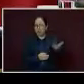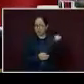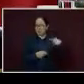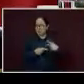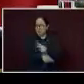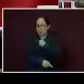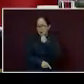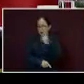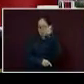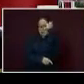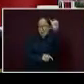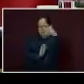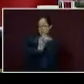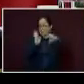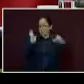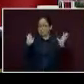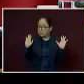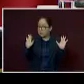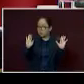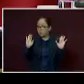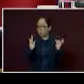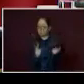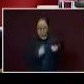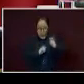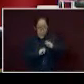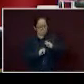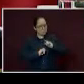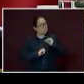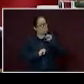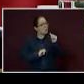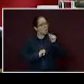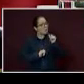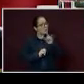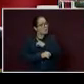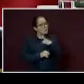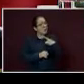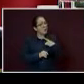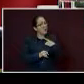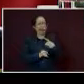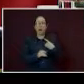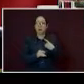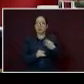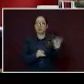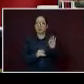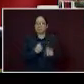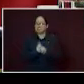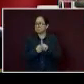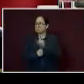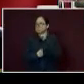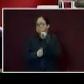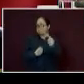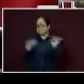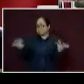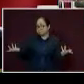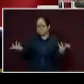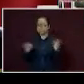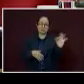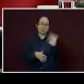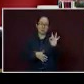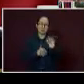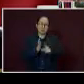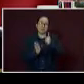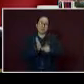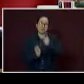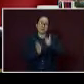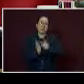que dejaron nuestros antecesores, pues no tendríamos también mucho problema en dejar de